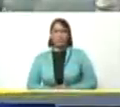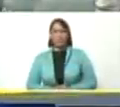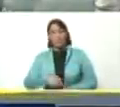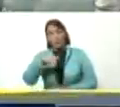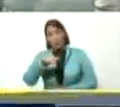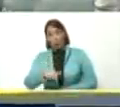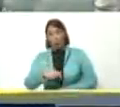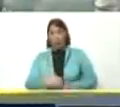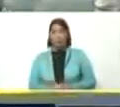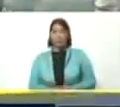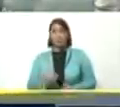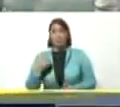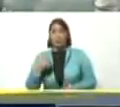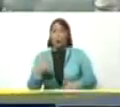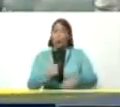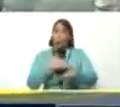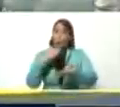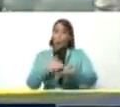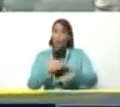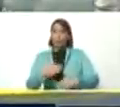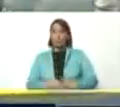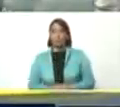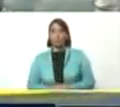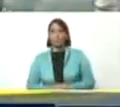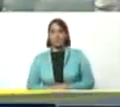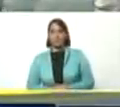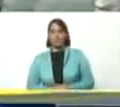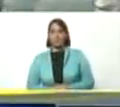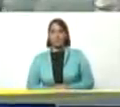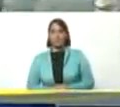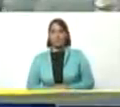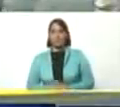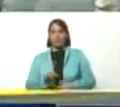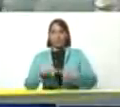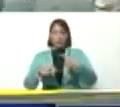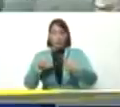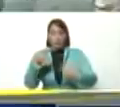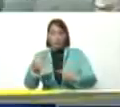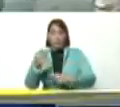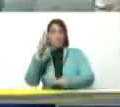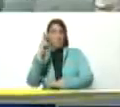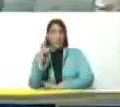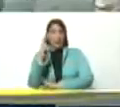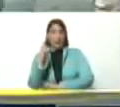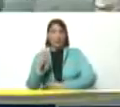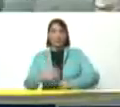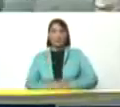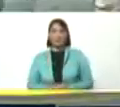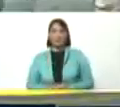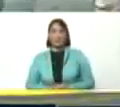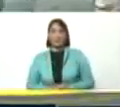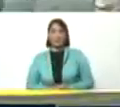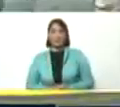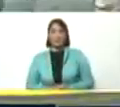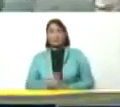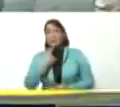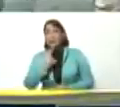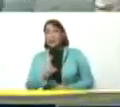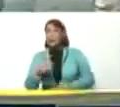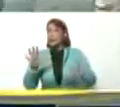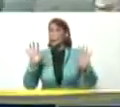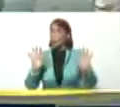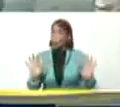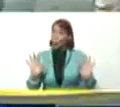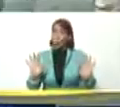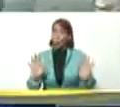es miércoles, jueves, ¿verdad? Mañana es viernes. Y dicen que cuando